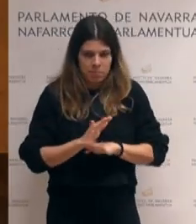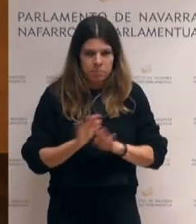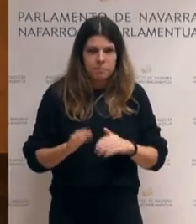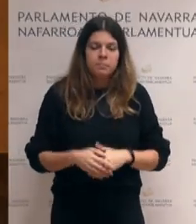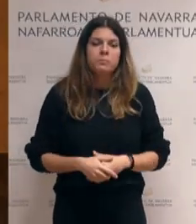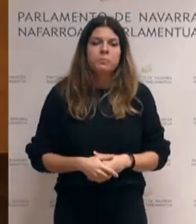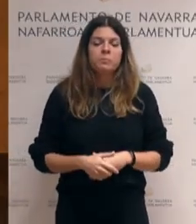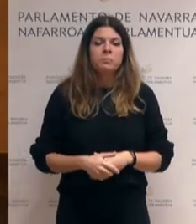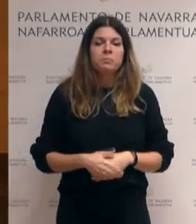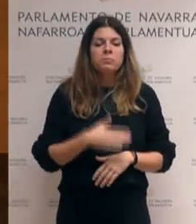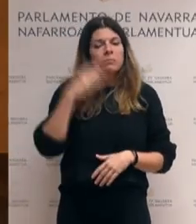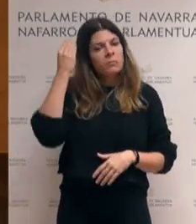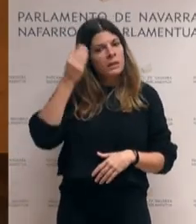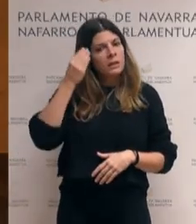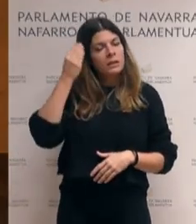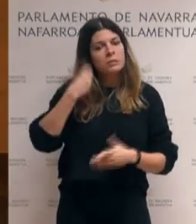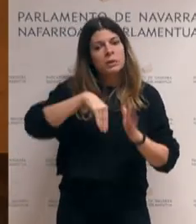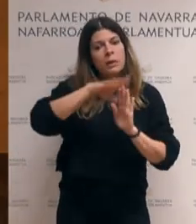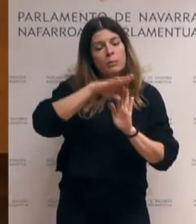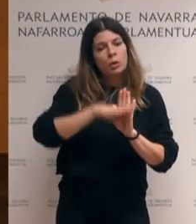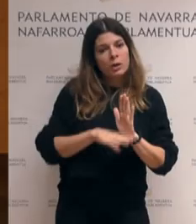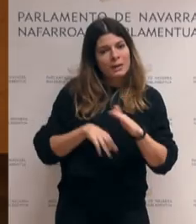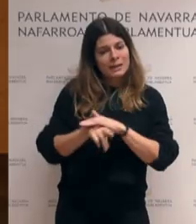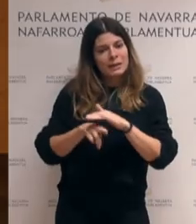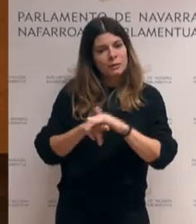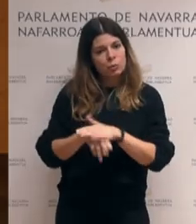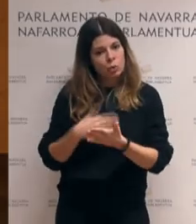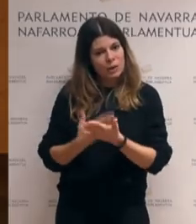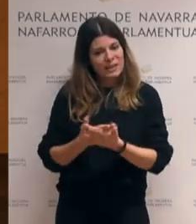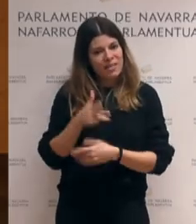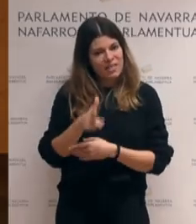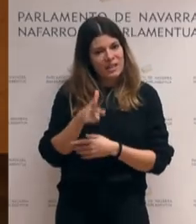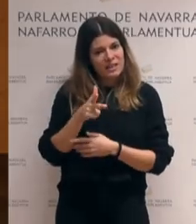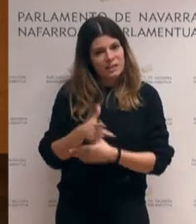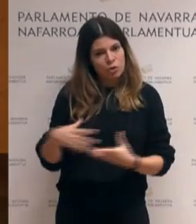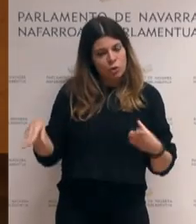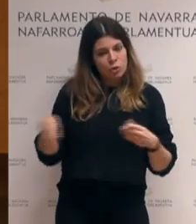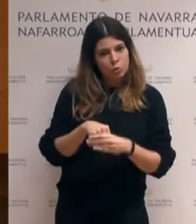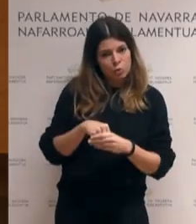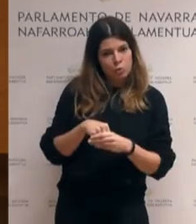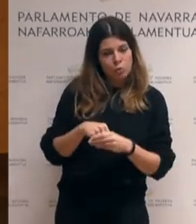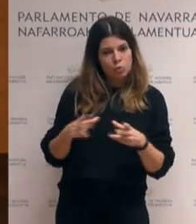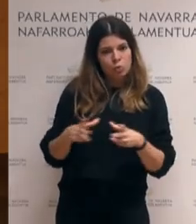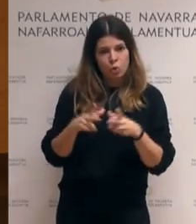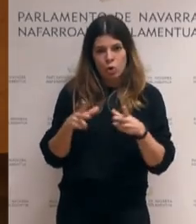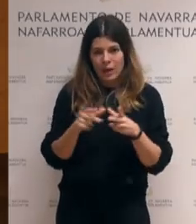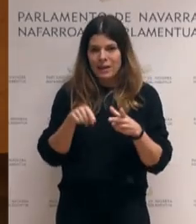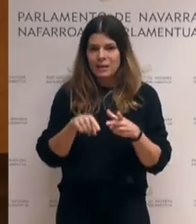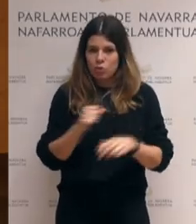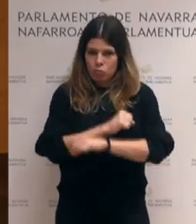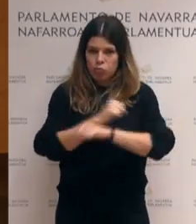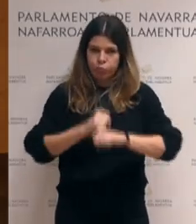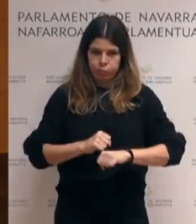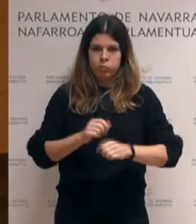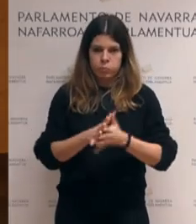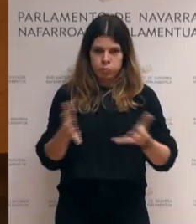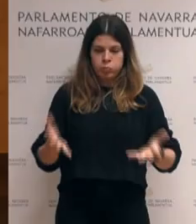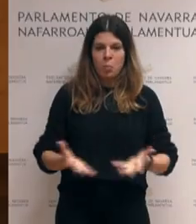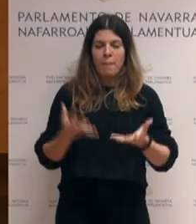hay que fortalecer los programas y los recursos que garanticen el derecho a la inclusión social y cómo